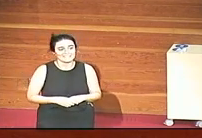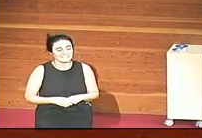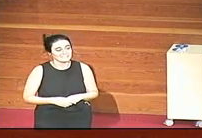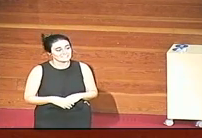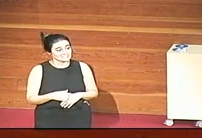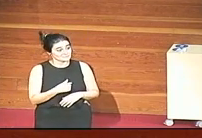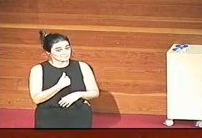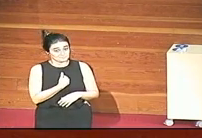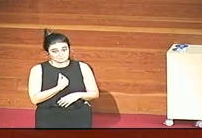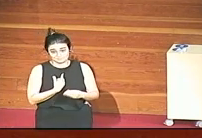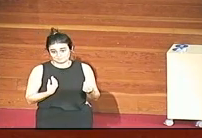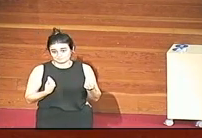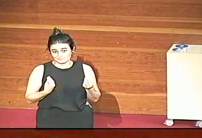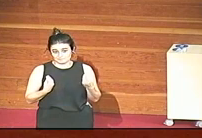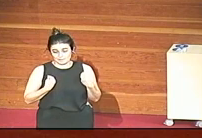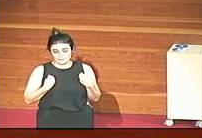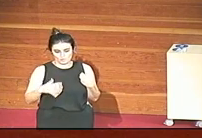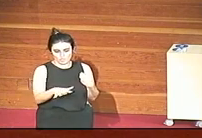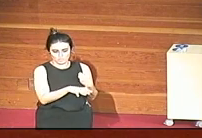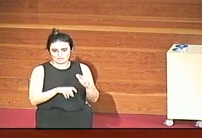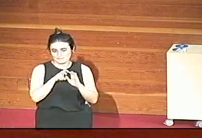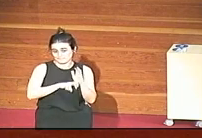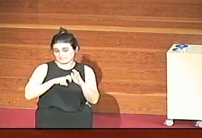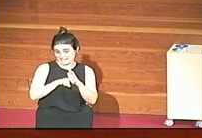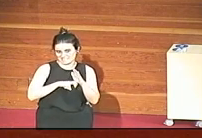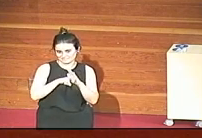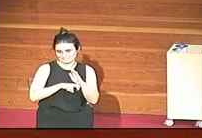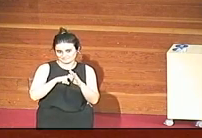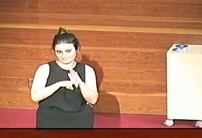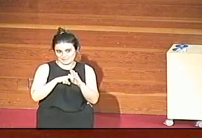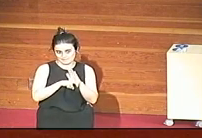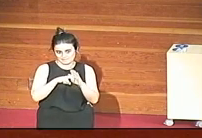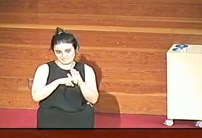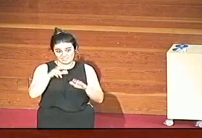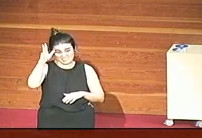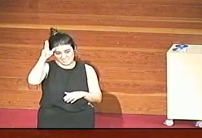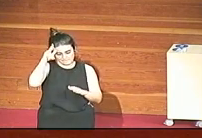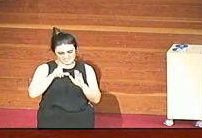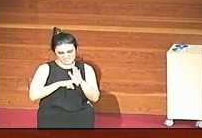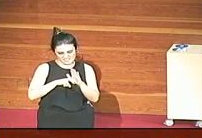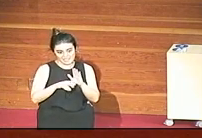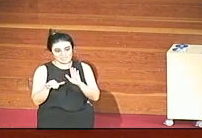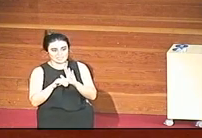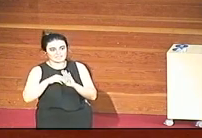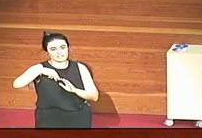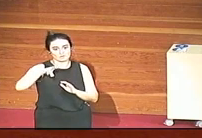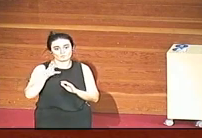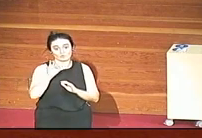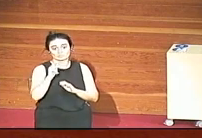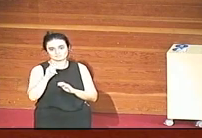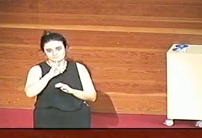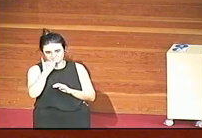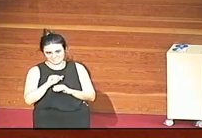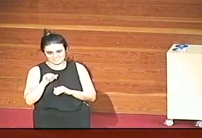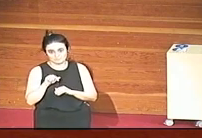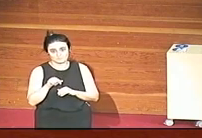bueno vivo en la zona minera en abanto y ciérvana al lado extra muskiz bueno ahí hemos tenido